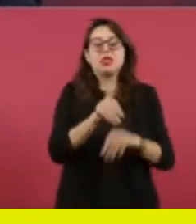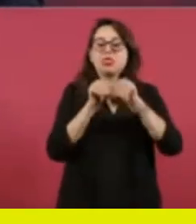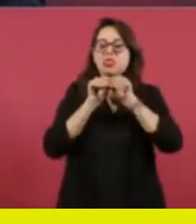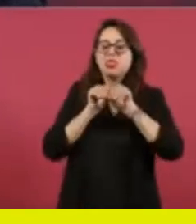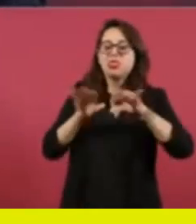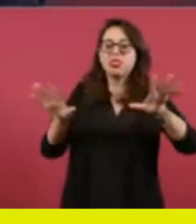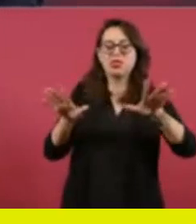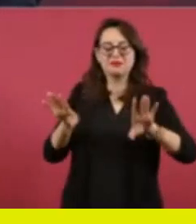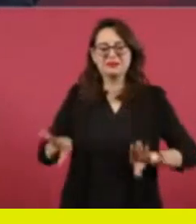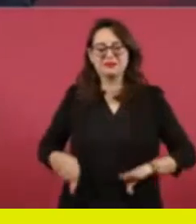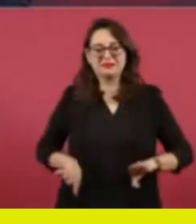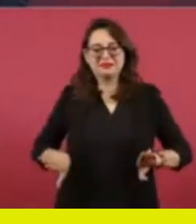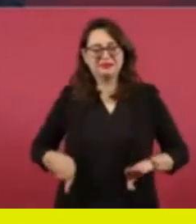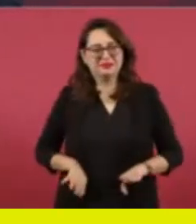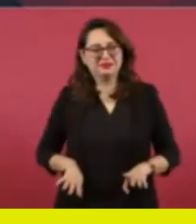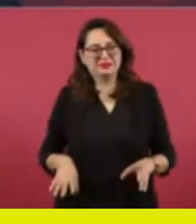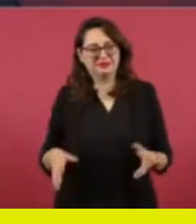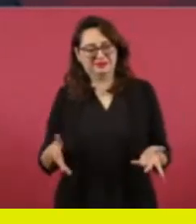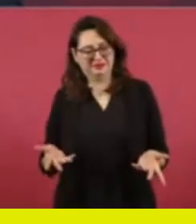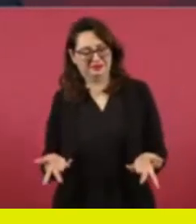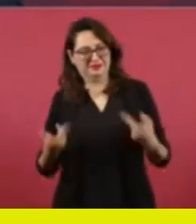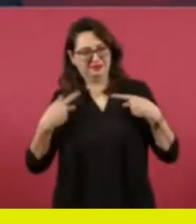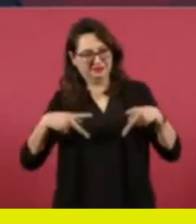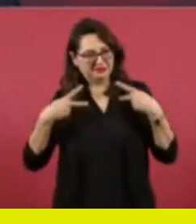les cancelaron conciertos,